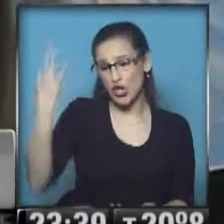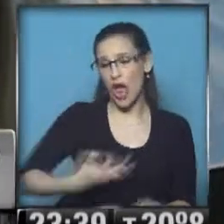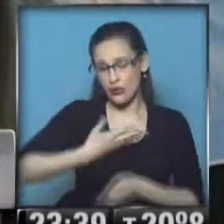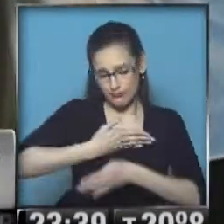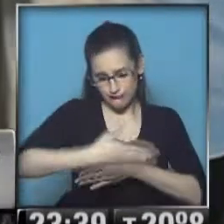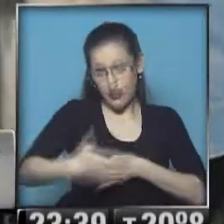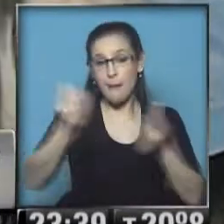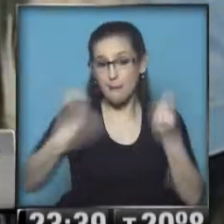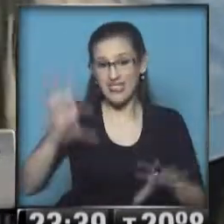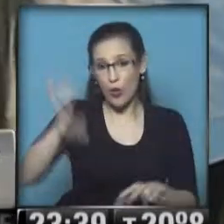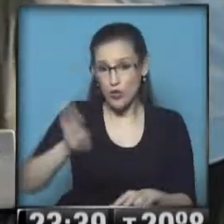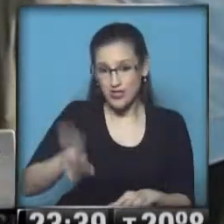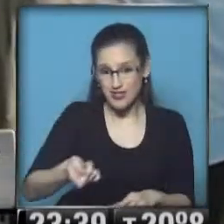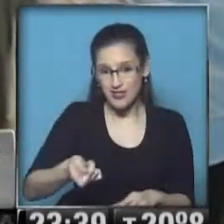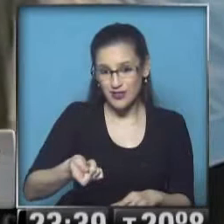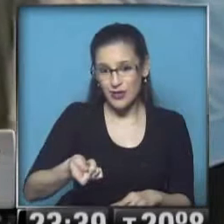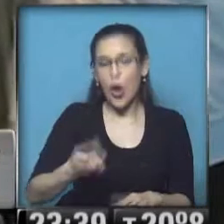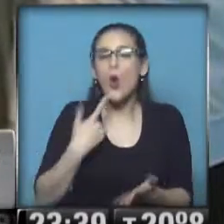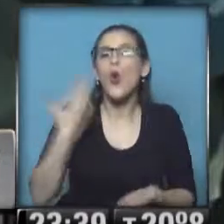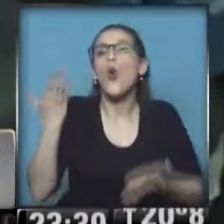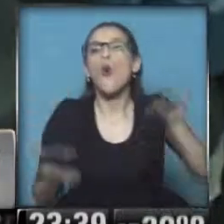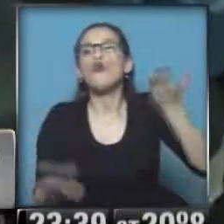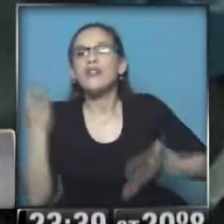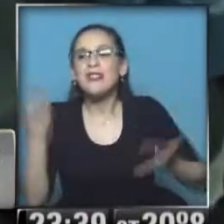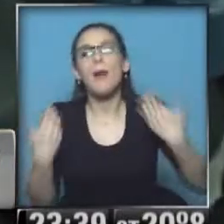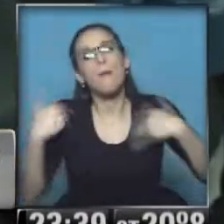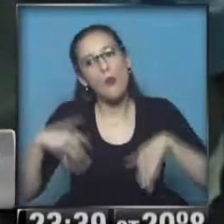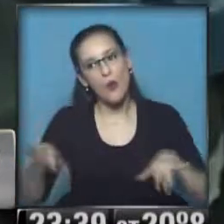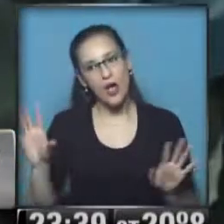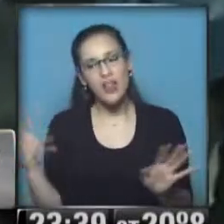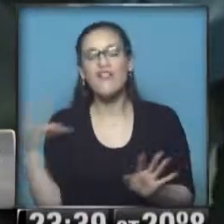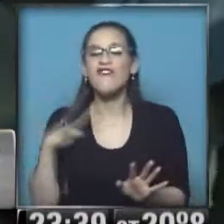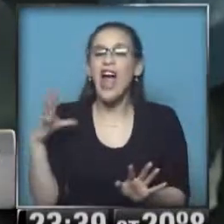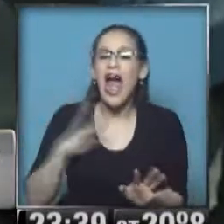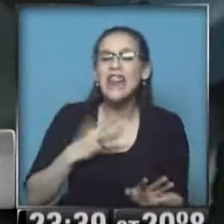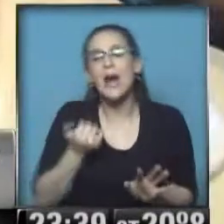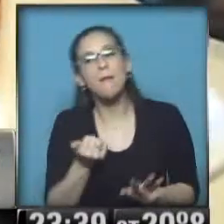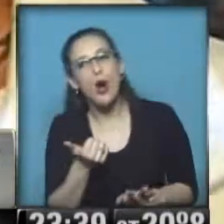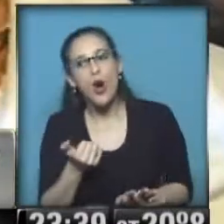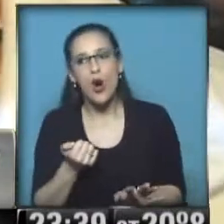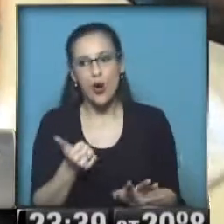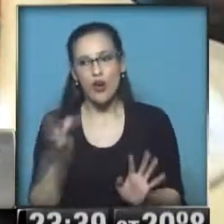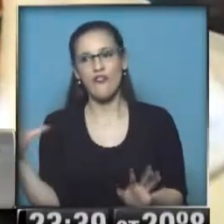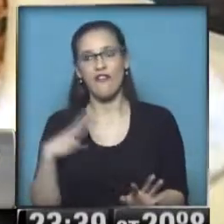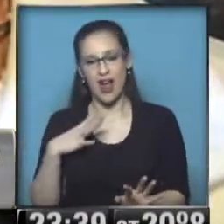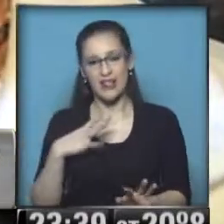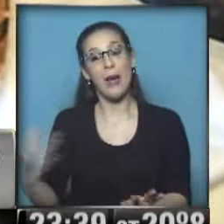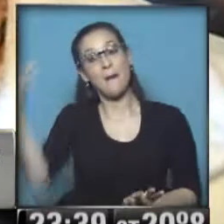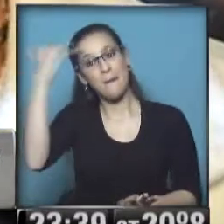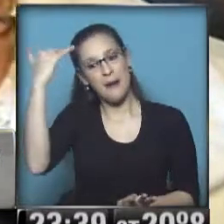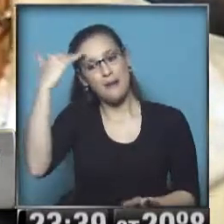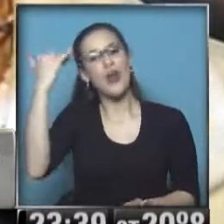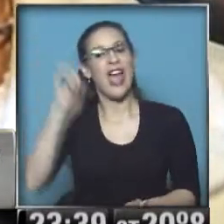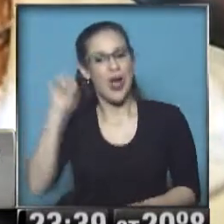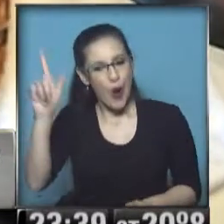llegando a completar la palabra justicia. Nos falta 1 o 2 pasitos y bueno, la memoria ya la logramos,